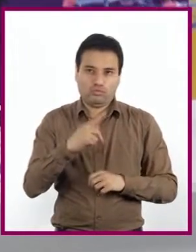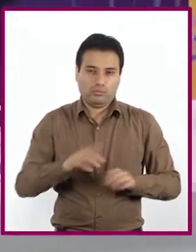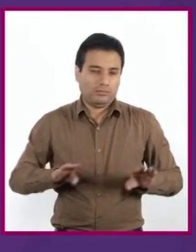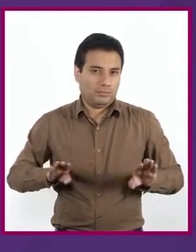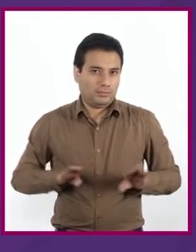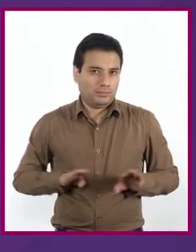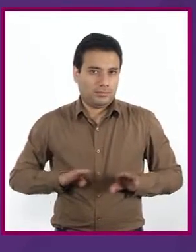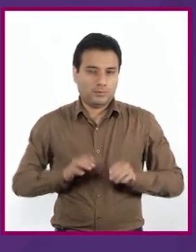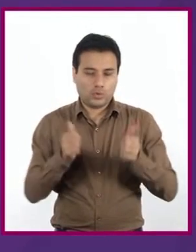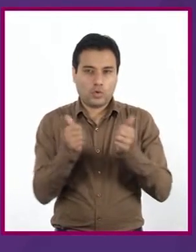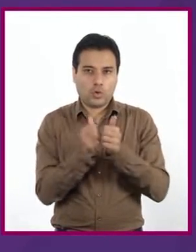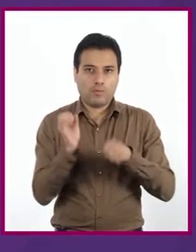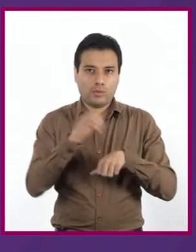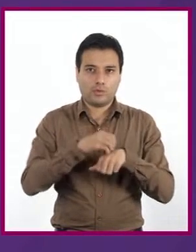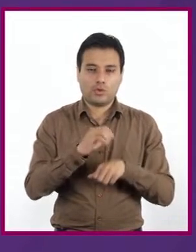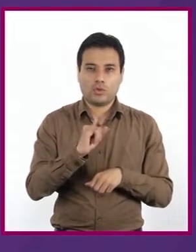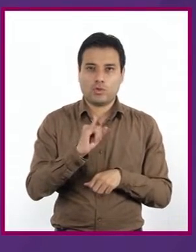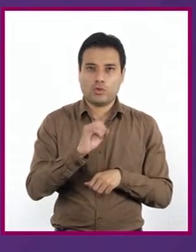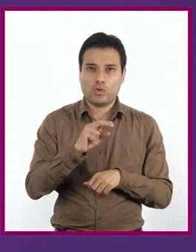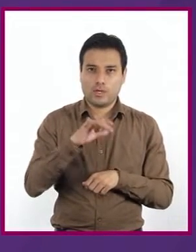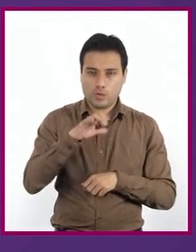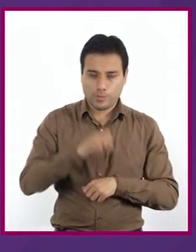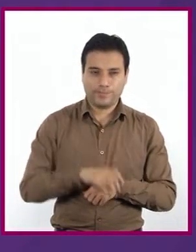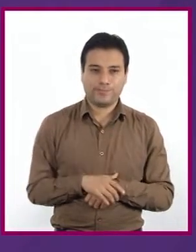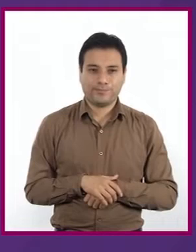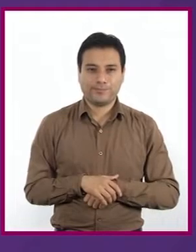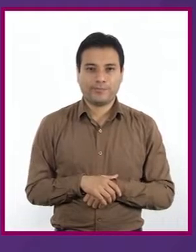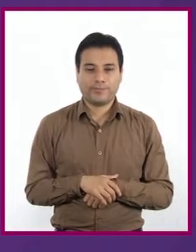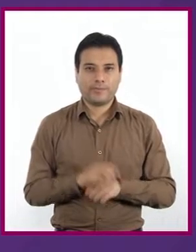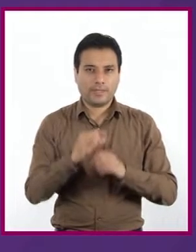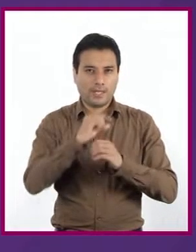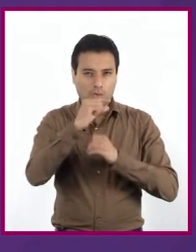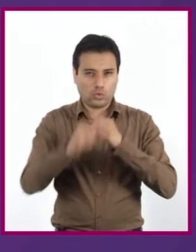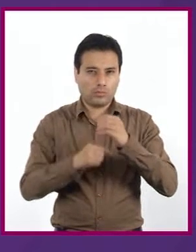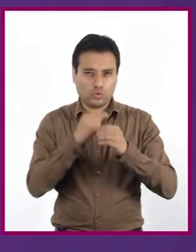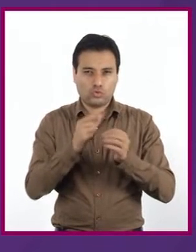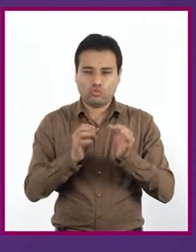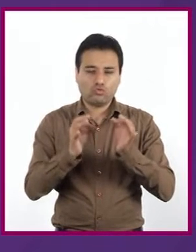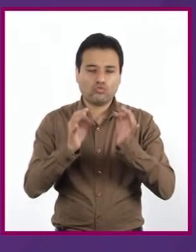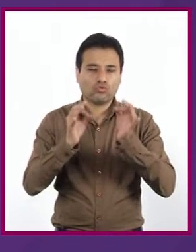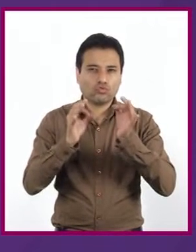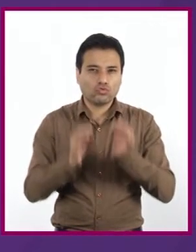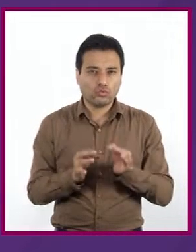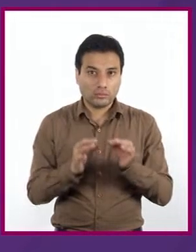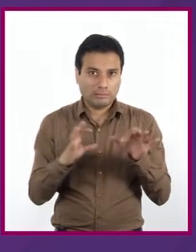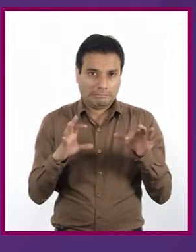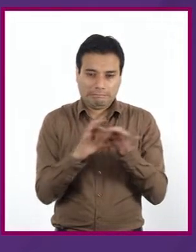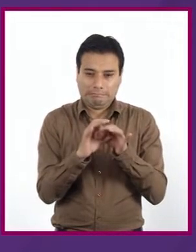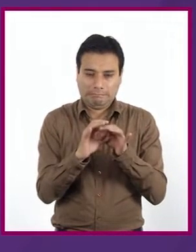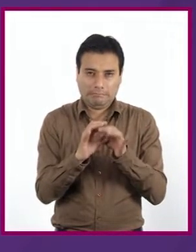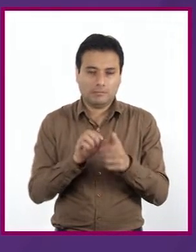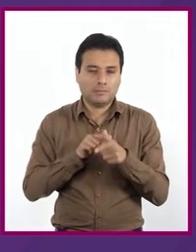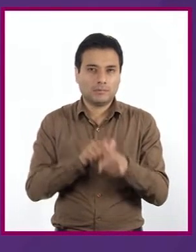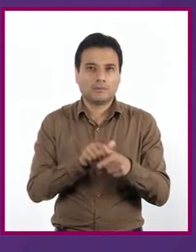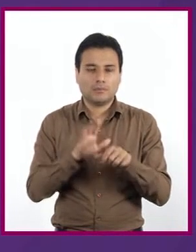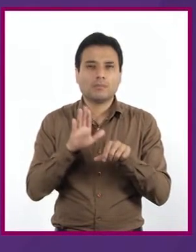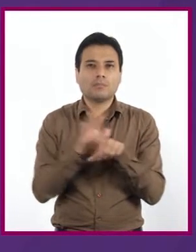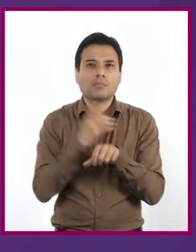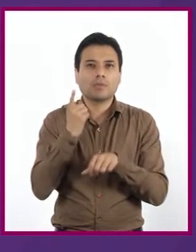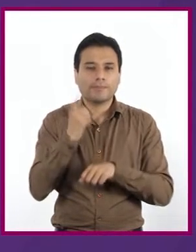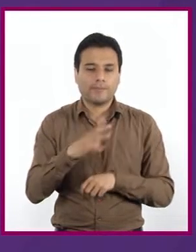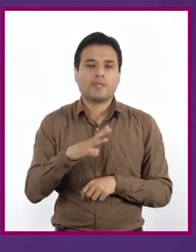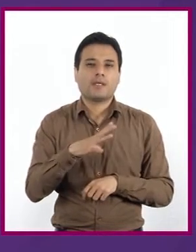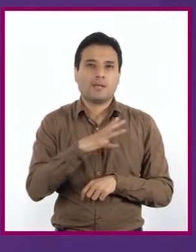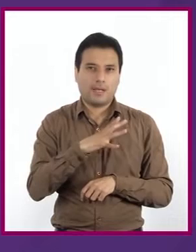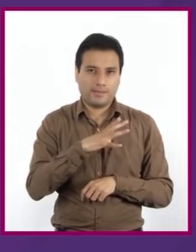iónicos. Los átomos de los elementos que forman los compuestos iónicos se mantienen unidos por la presencia de los